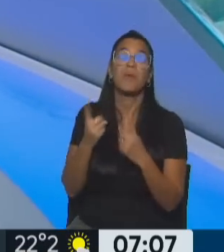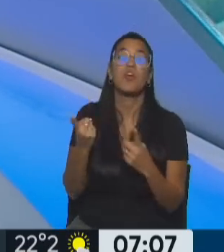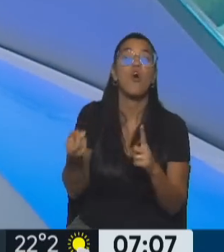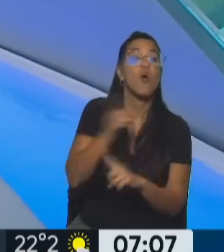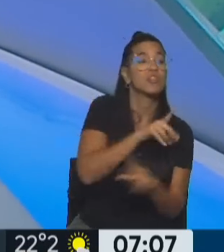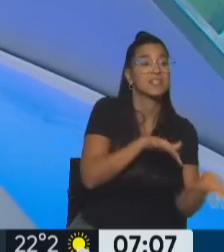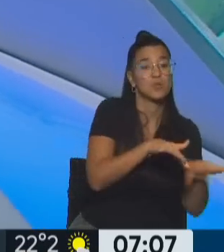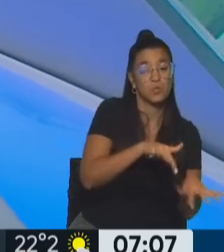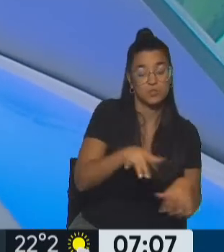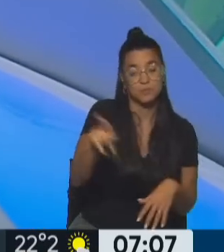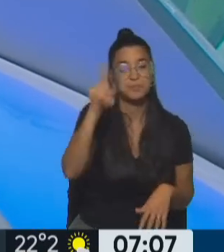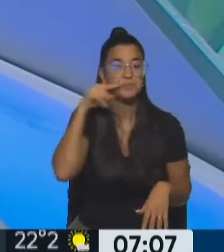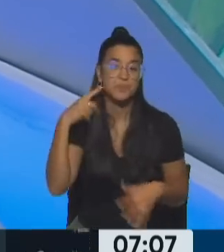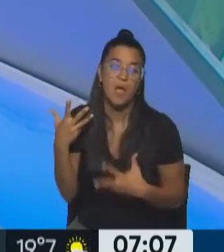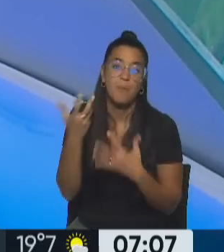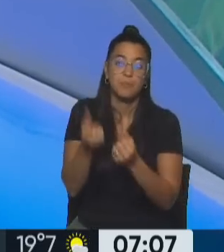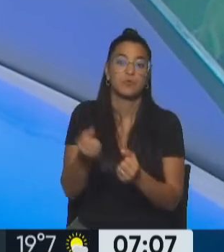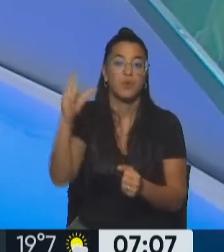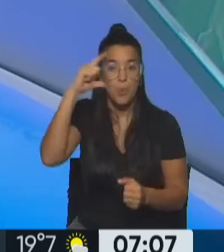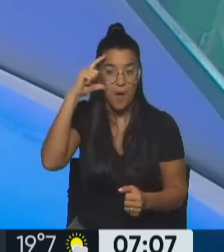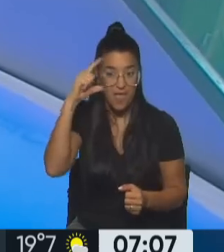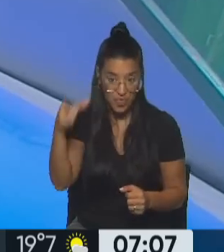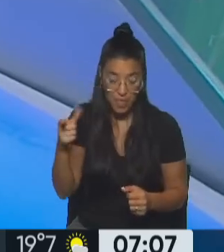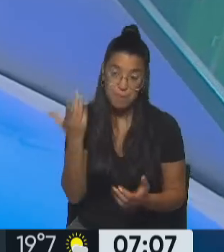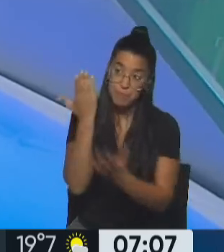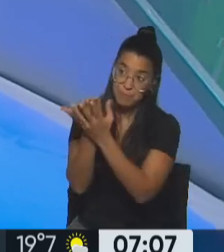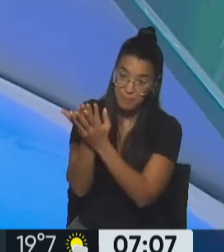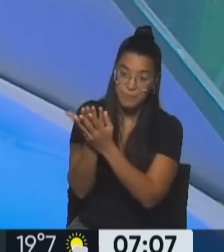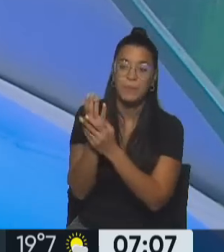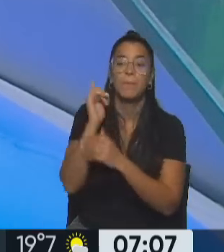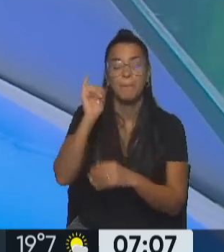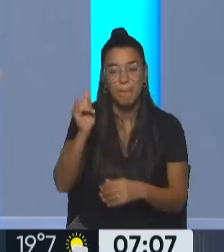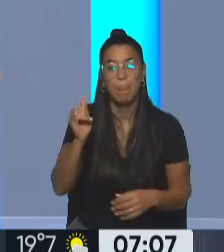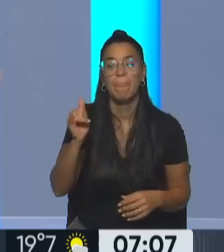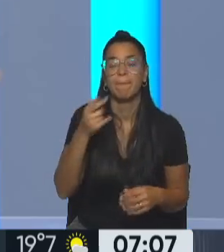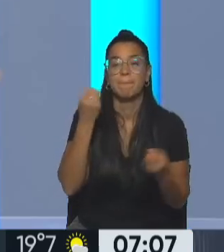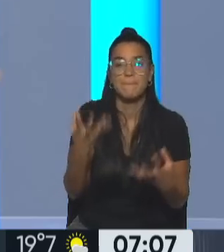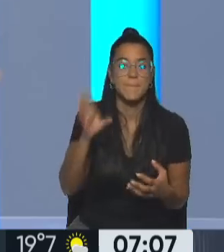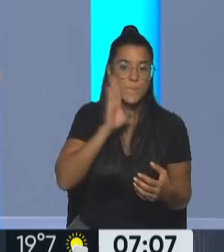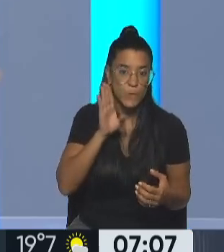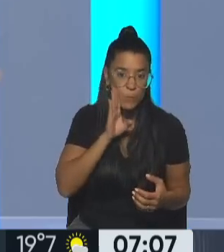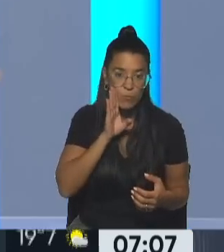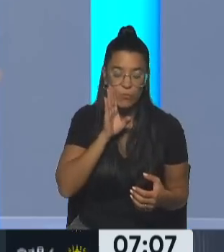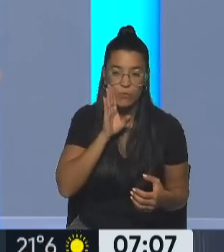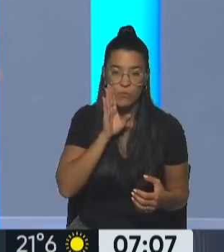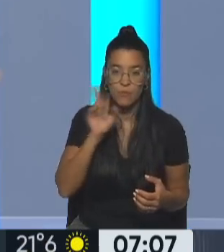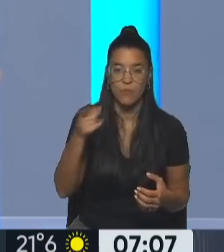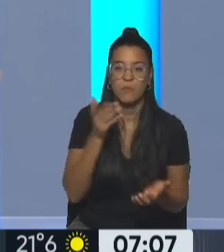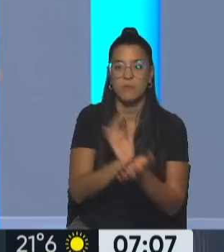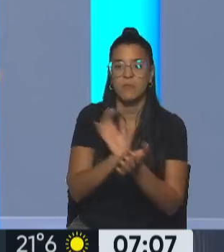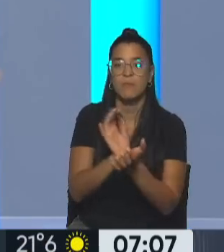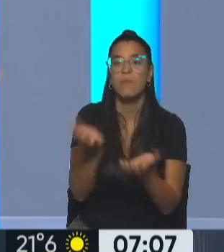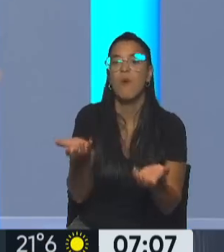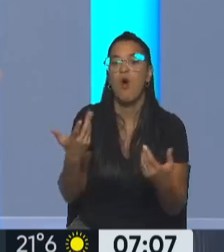económico y Alberto Fernández pediría el respaldo de biden en este sentido claro teniendo en cuenta que los Estados Unidos es de la mesa